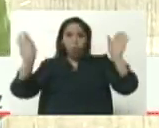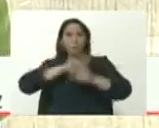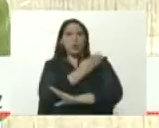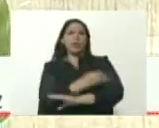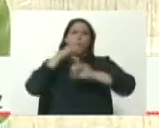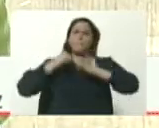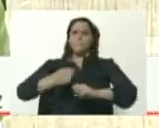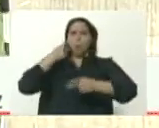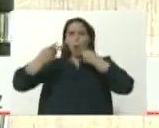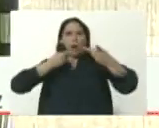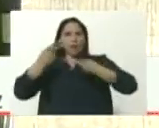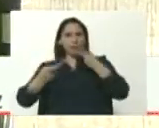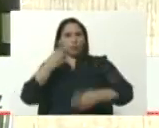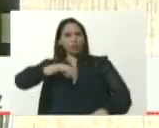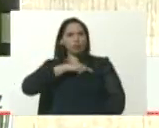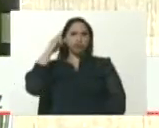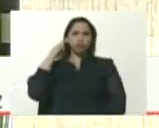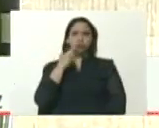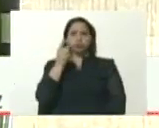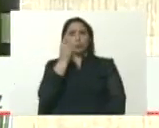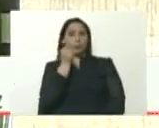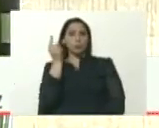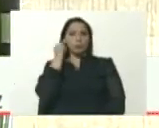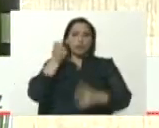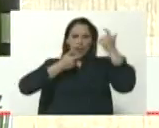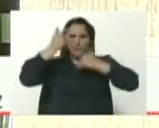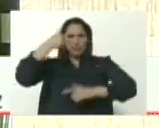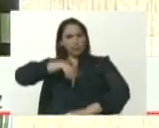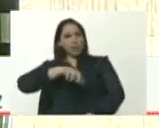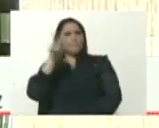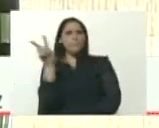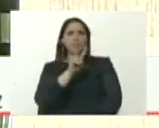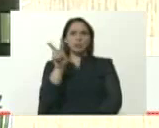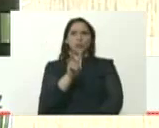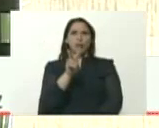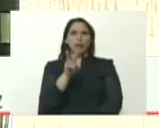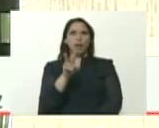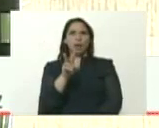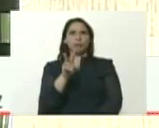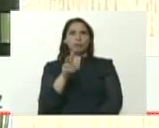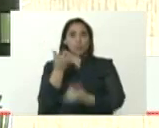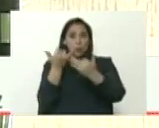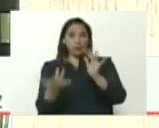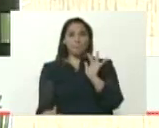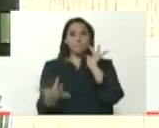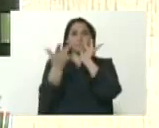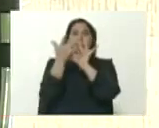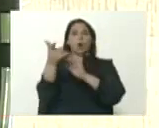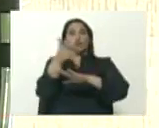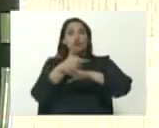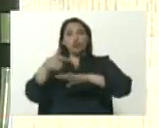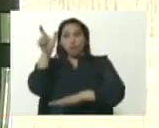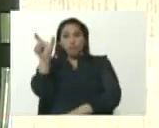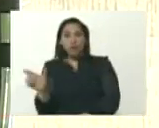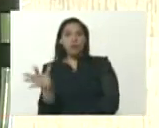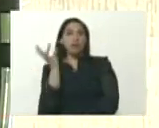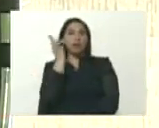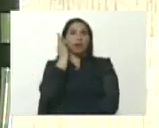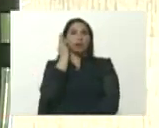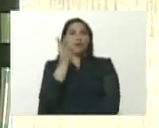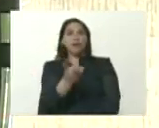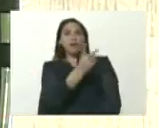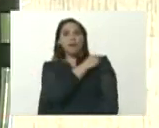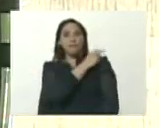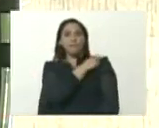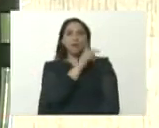grande, los bolivarianos y las bolivarianas, los chavistas de Venezuela. Vamos a darle un pase a la gobernadora, jefe del